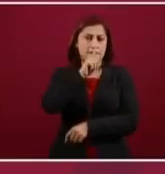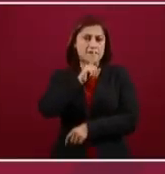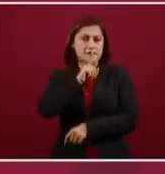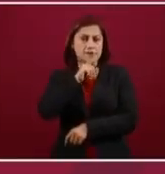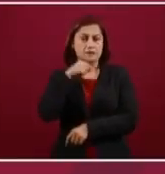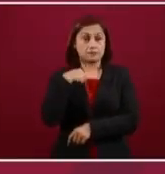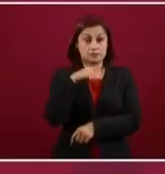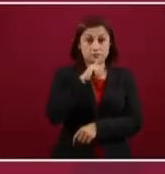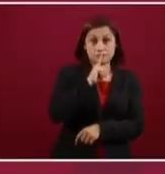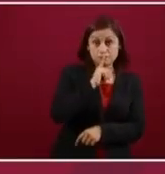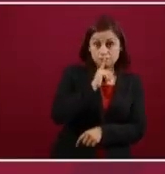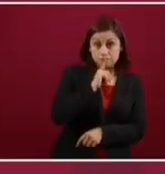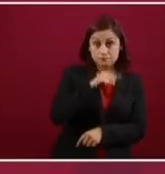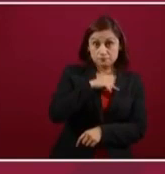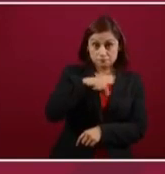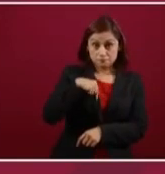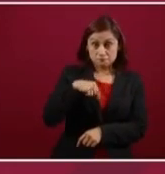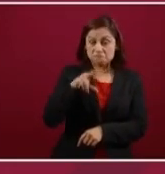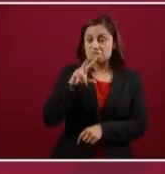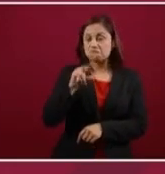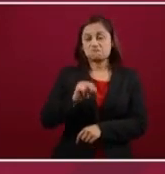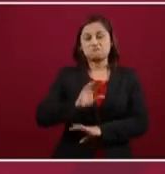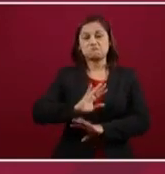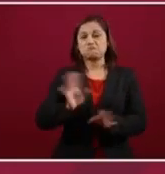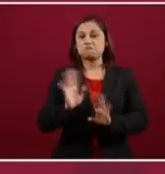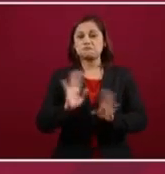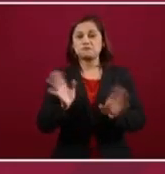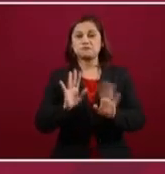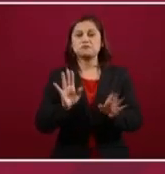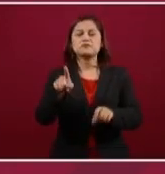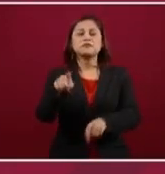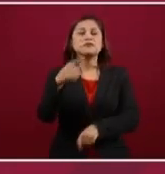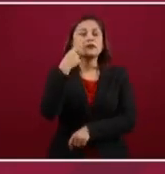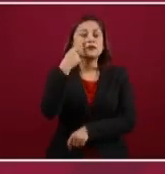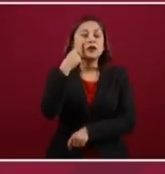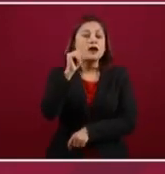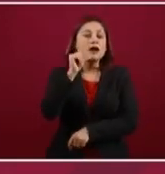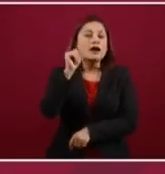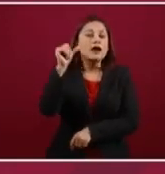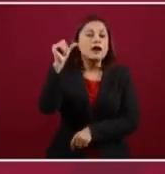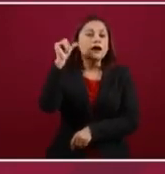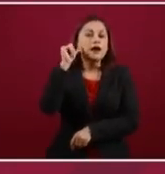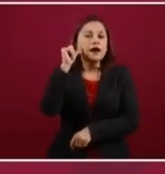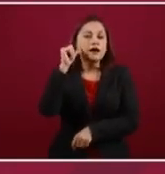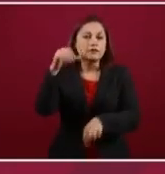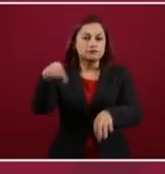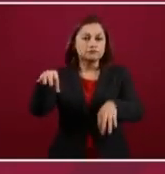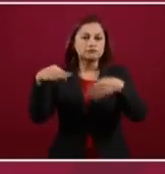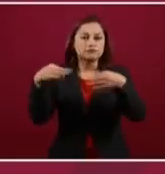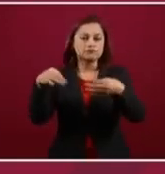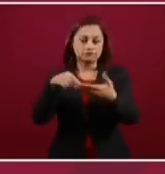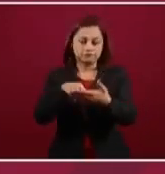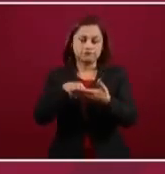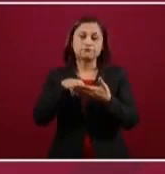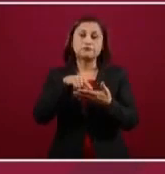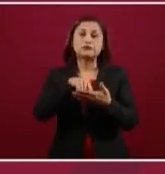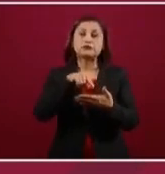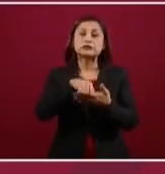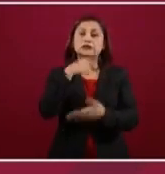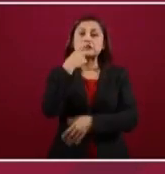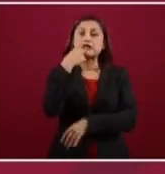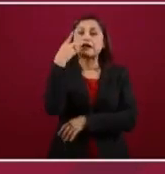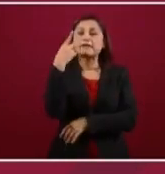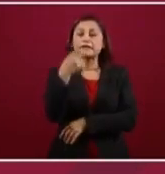Todavía ayer dan a conocer un documento diciendo que estamos pidiendo que